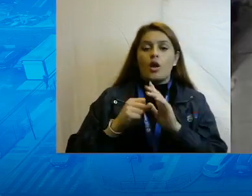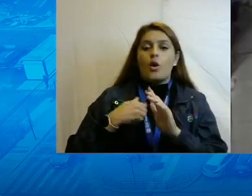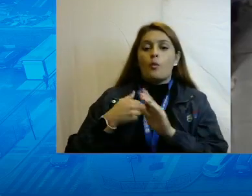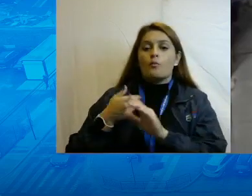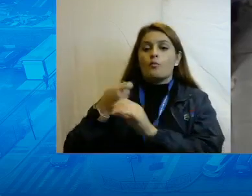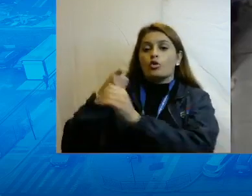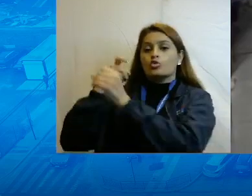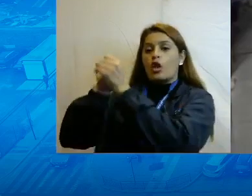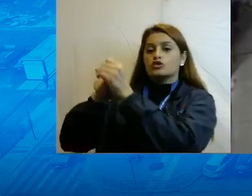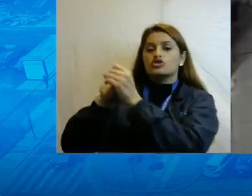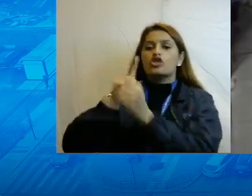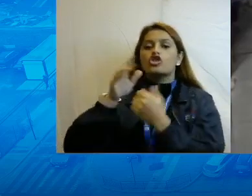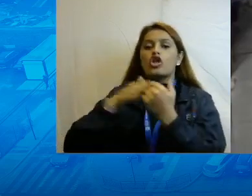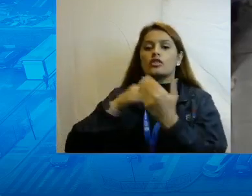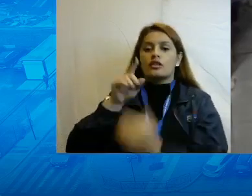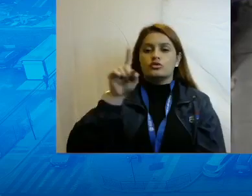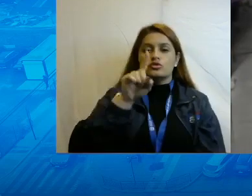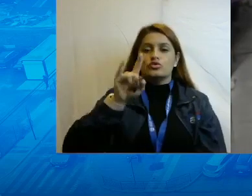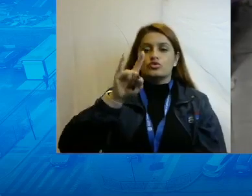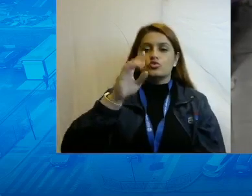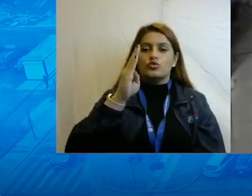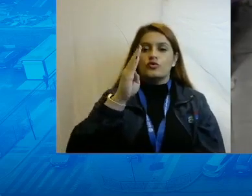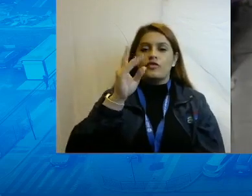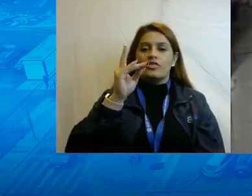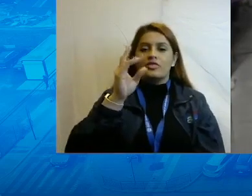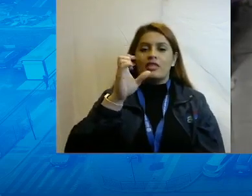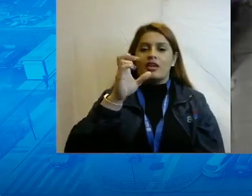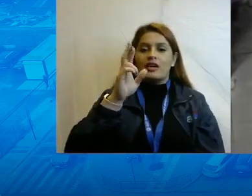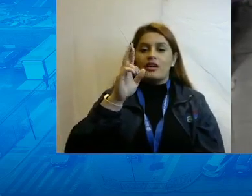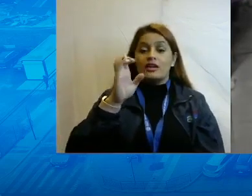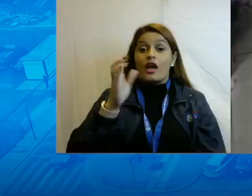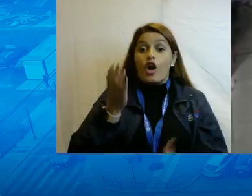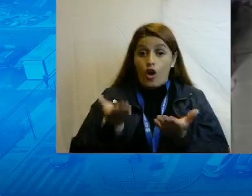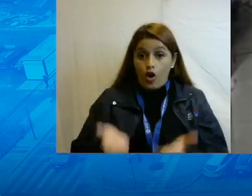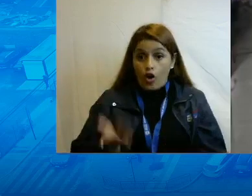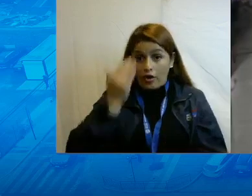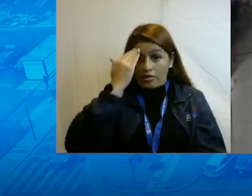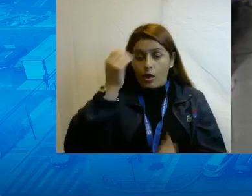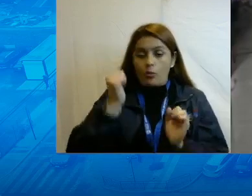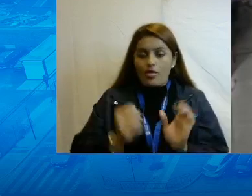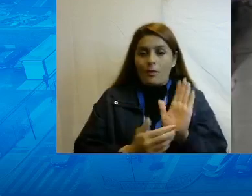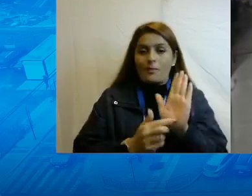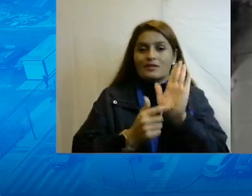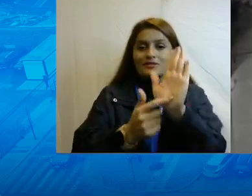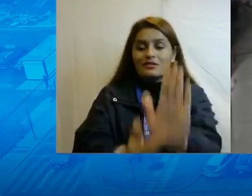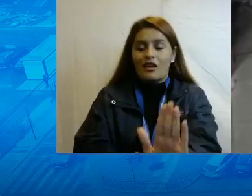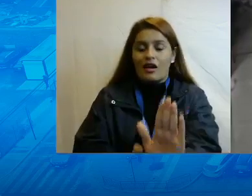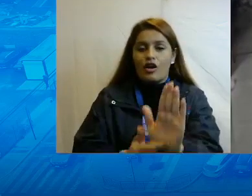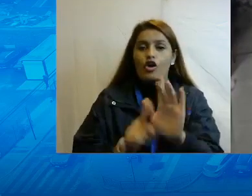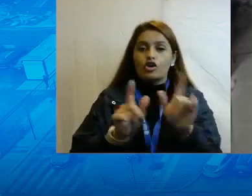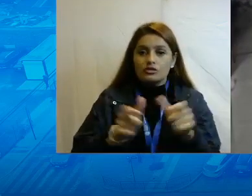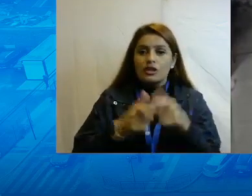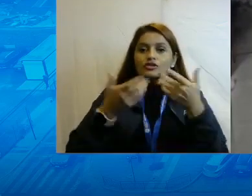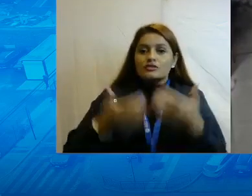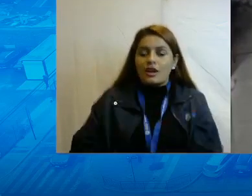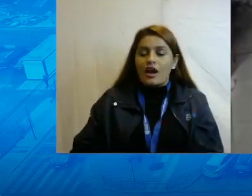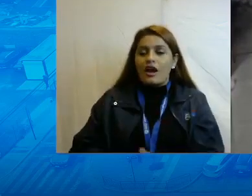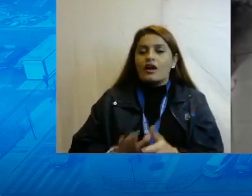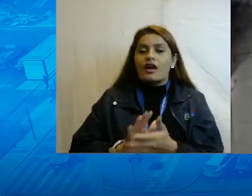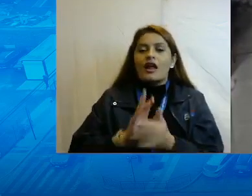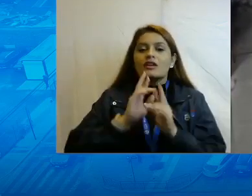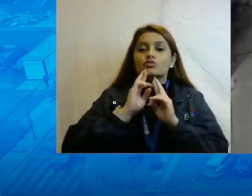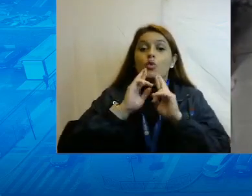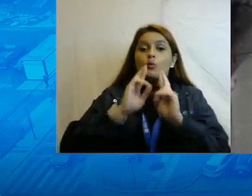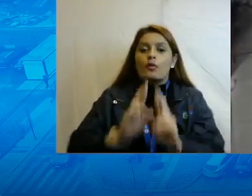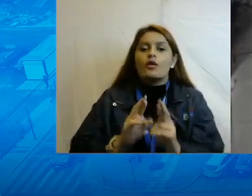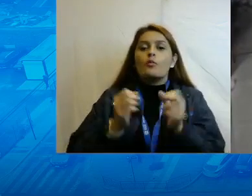a Subdere. Por ende, hoy día ya el poder presentar al Consejo el resultado de esta licitación para que